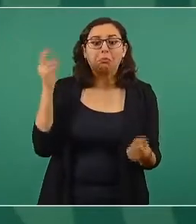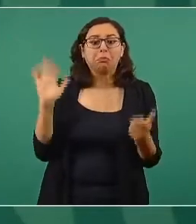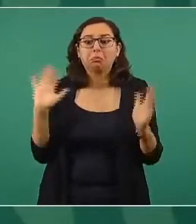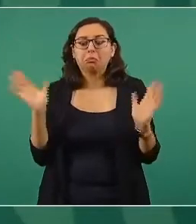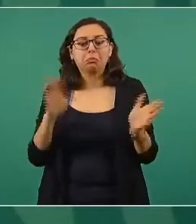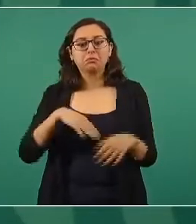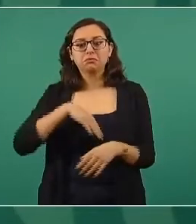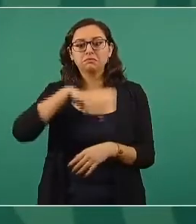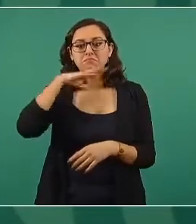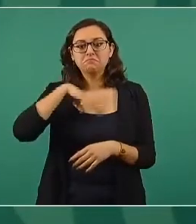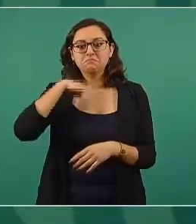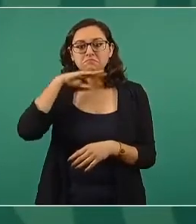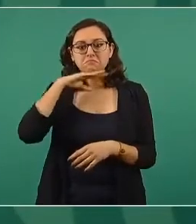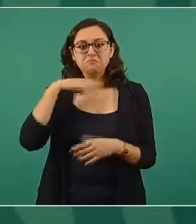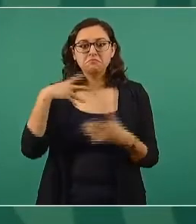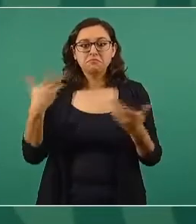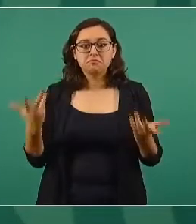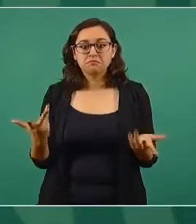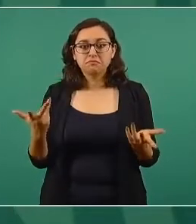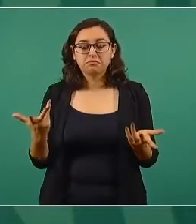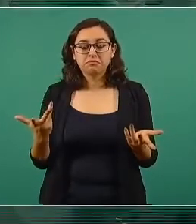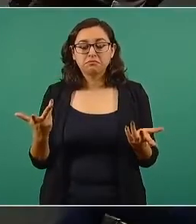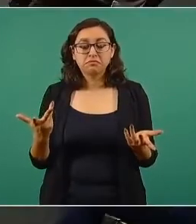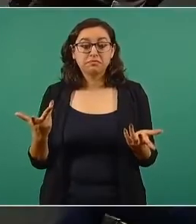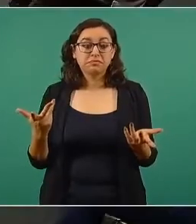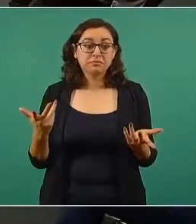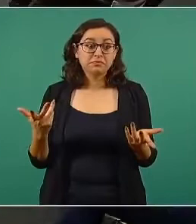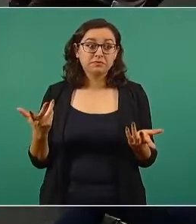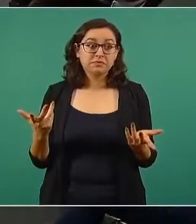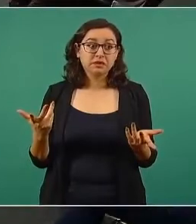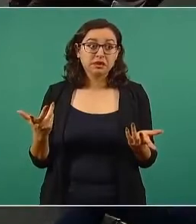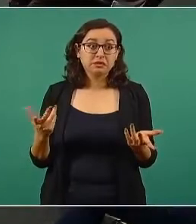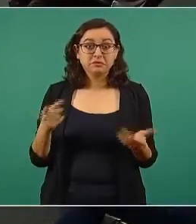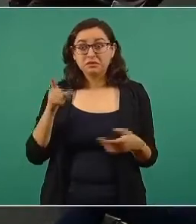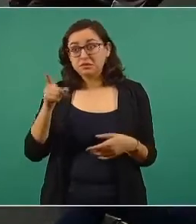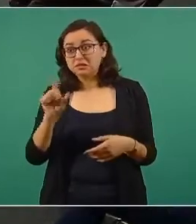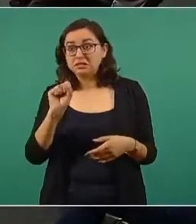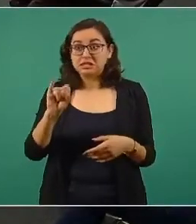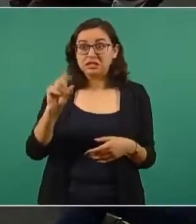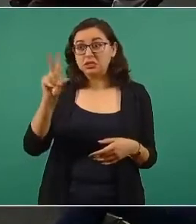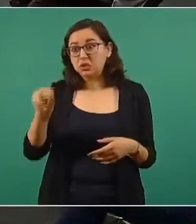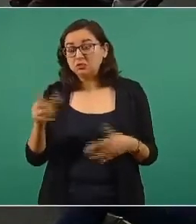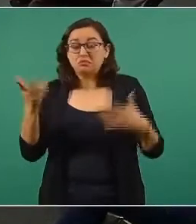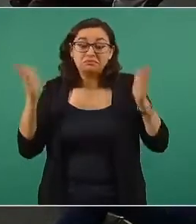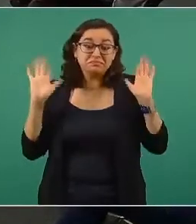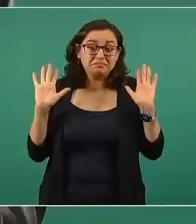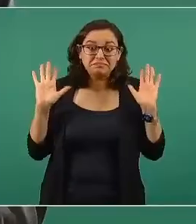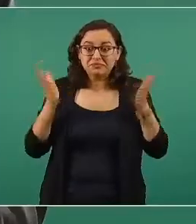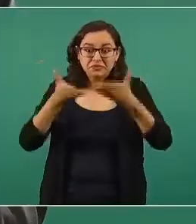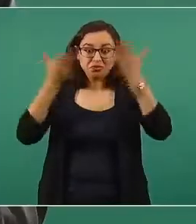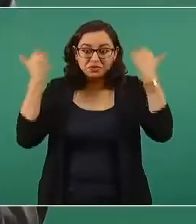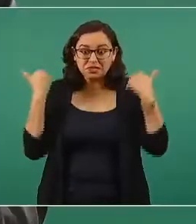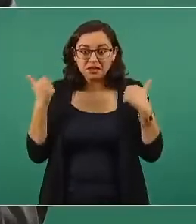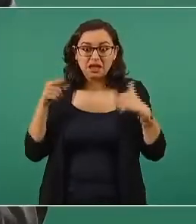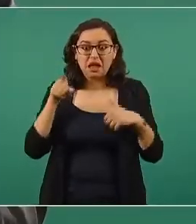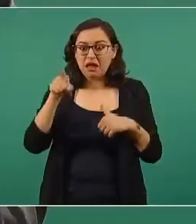no voy a decir que se dio cuenta o que no se dio cuenta,